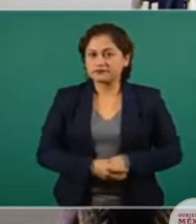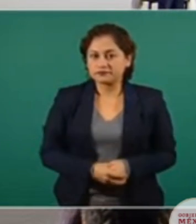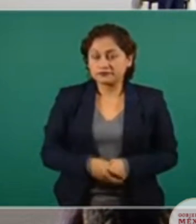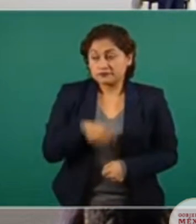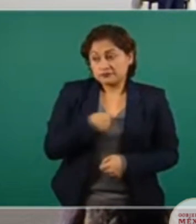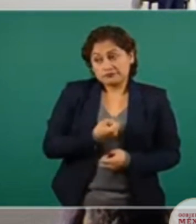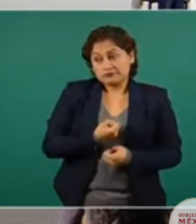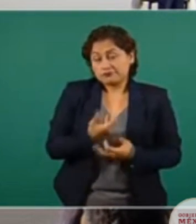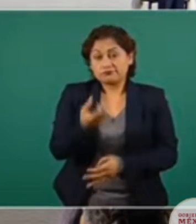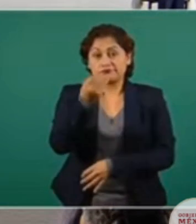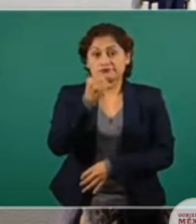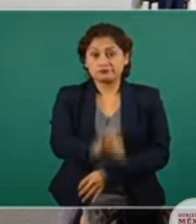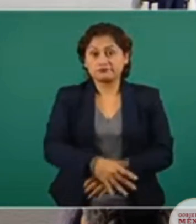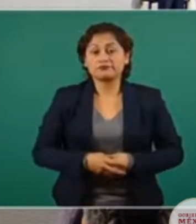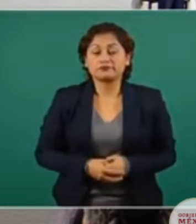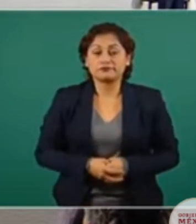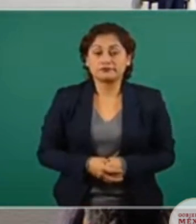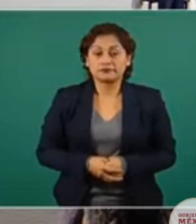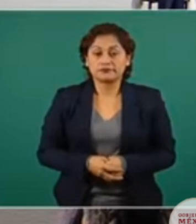decir? A ver,